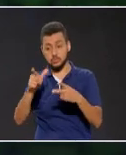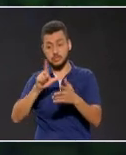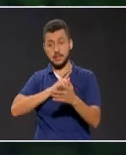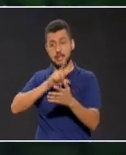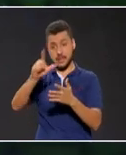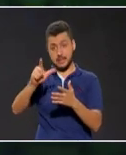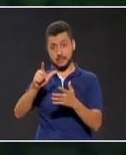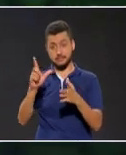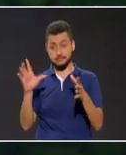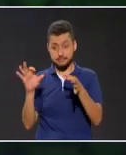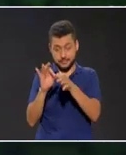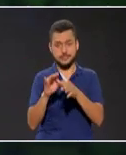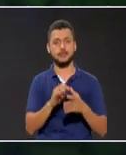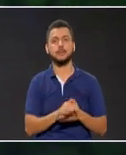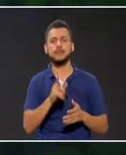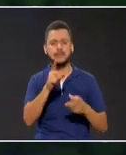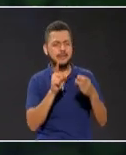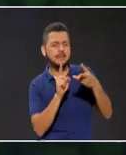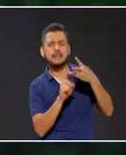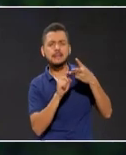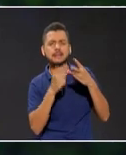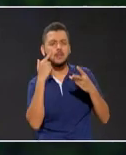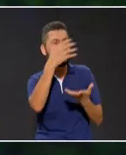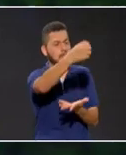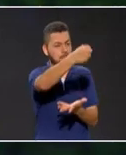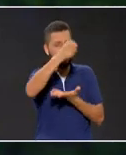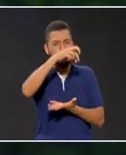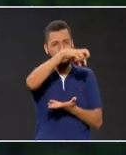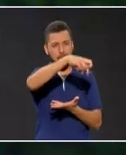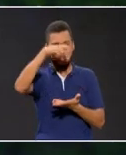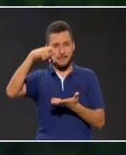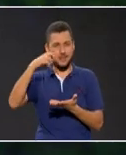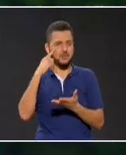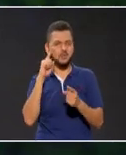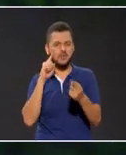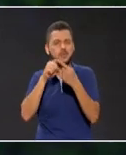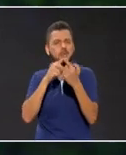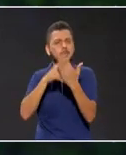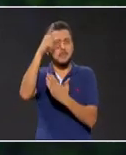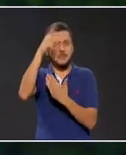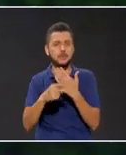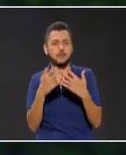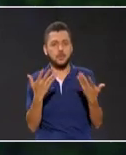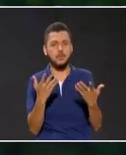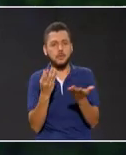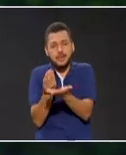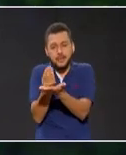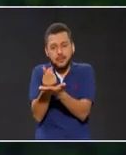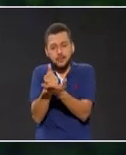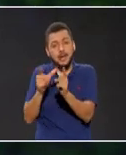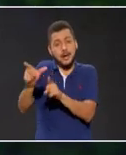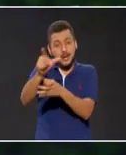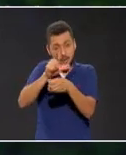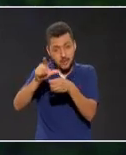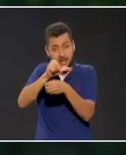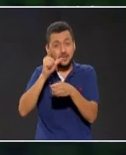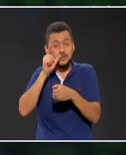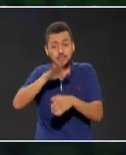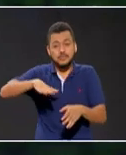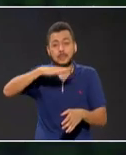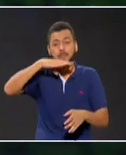PP. Y tres, cómo esos recursos que invertimos también le tienen un componente de mover la economía local, que haya más